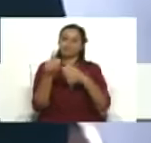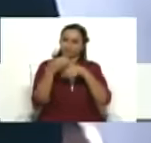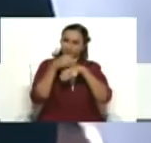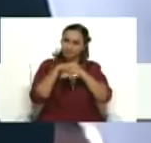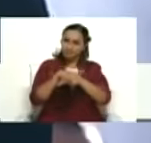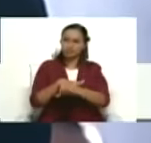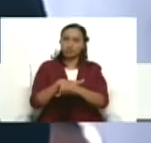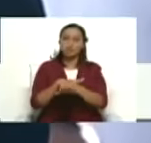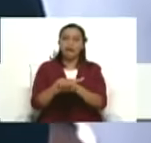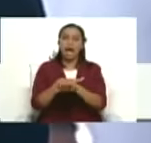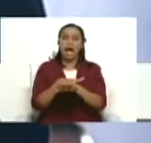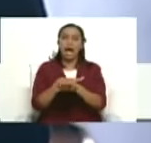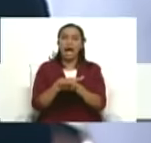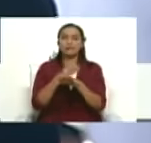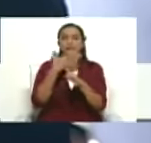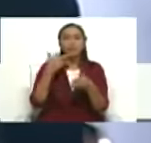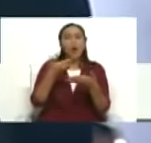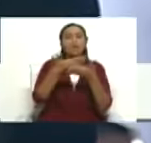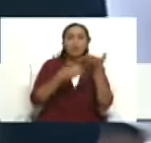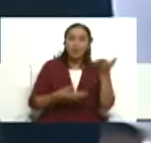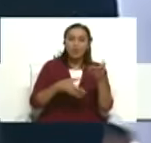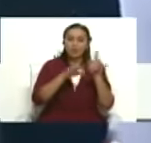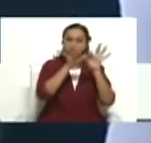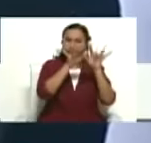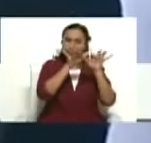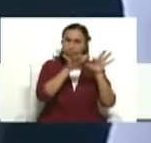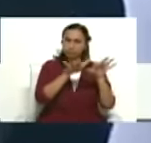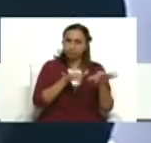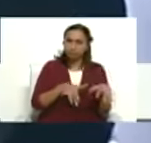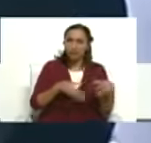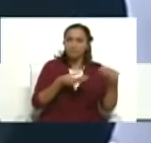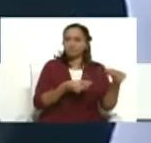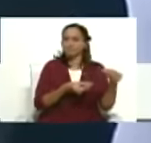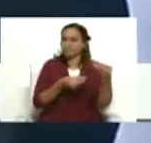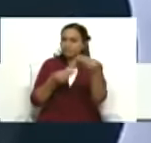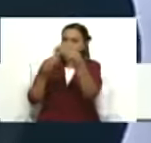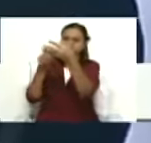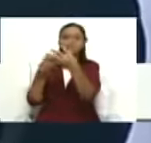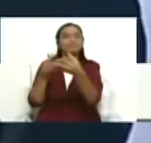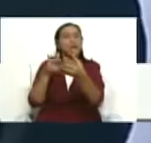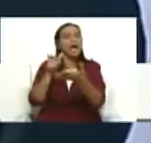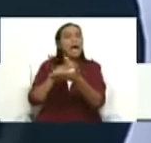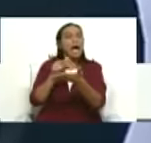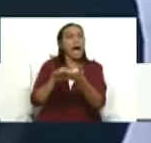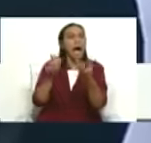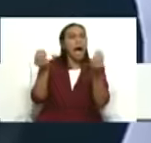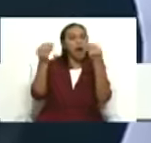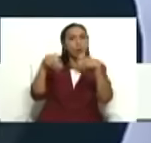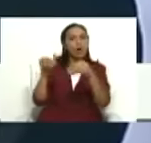documento que se ha denominado el Acuerdo de Barbados.